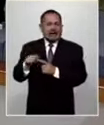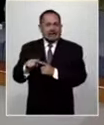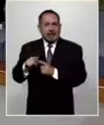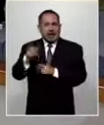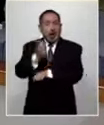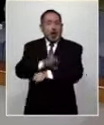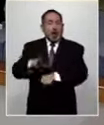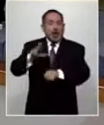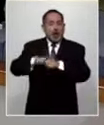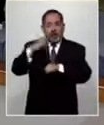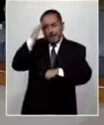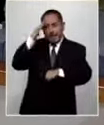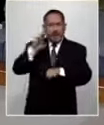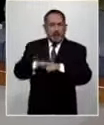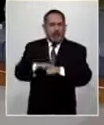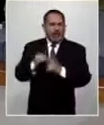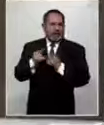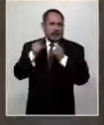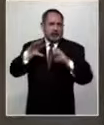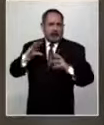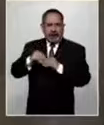Histórica y Cultural de México.